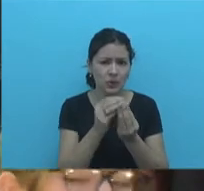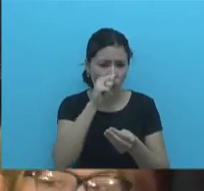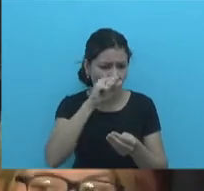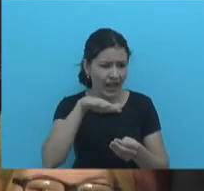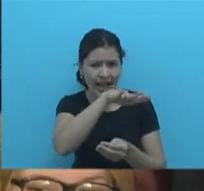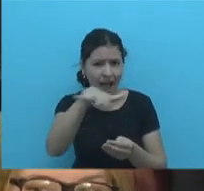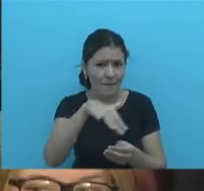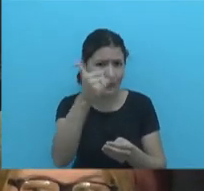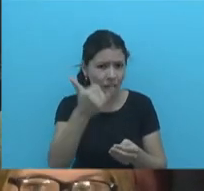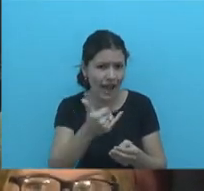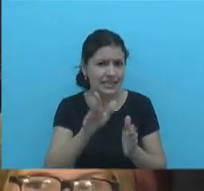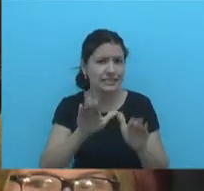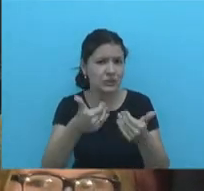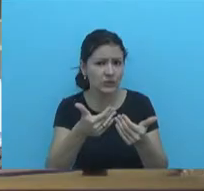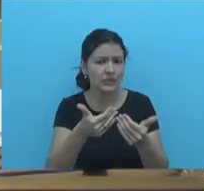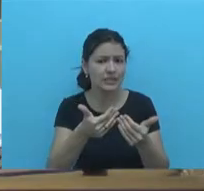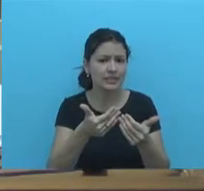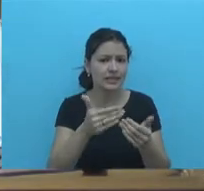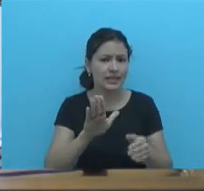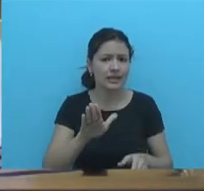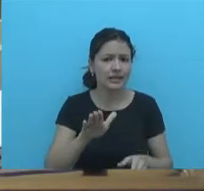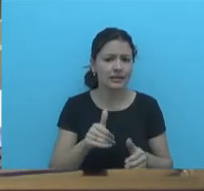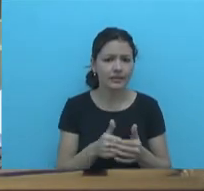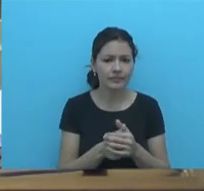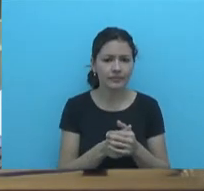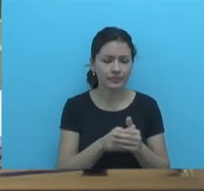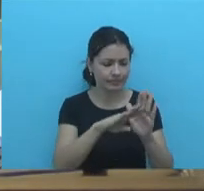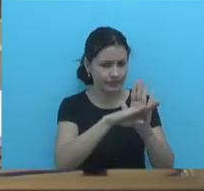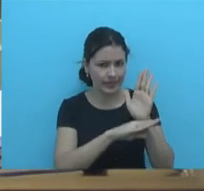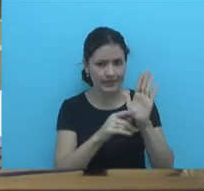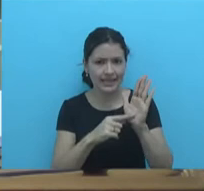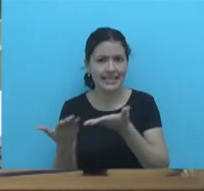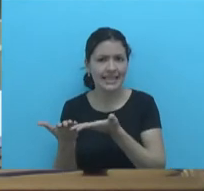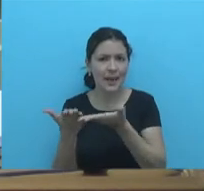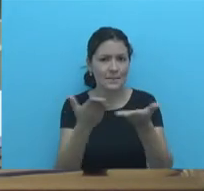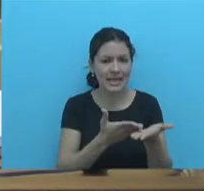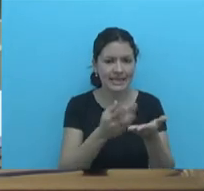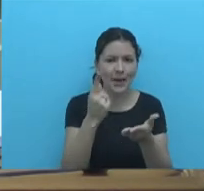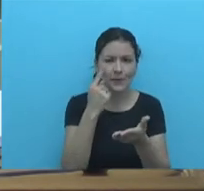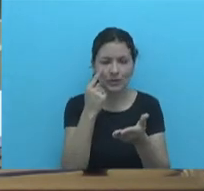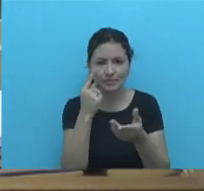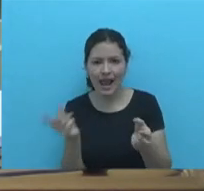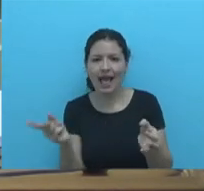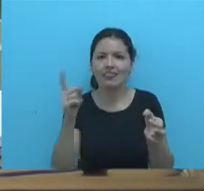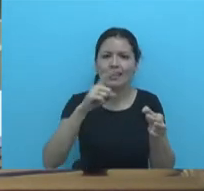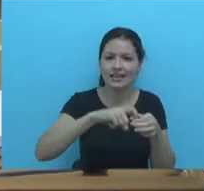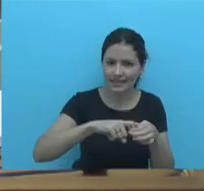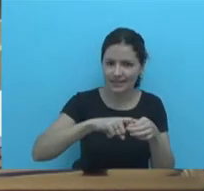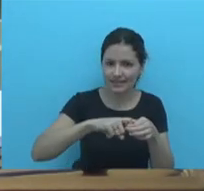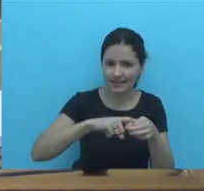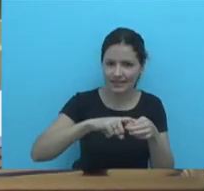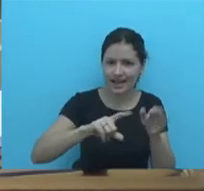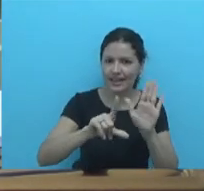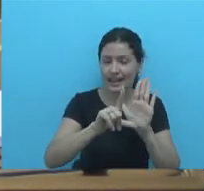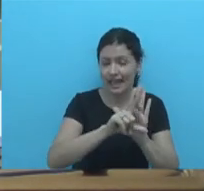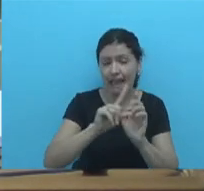hay ahí sobre el final, dice de que se invita a adherir a la ley, a los municipios y comunas. Aquellos